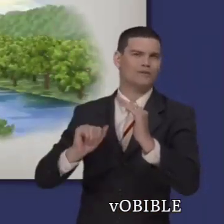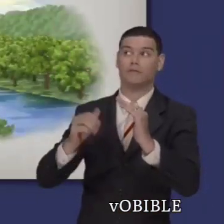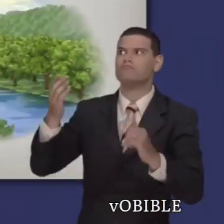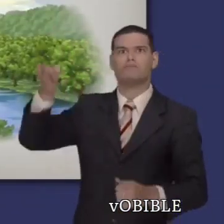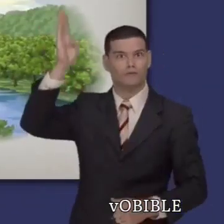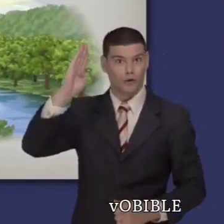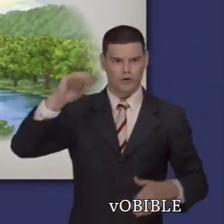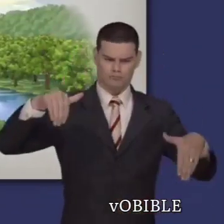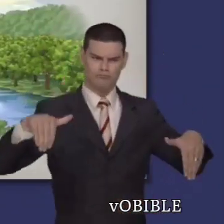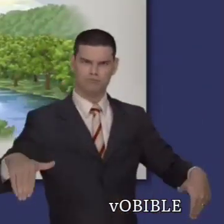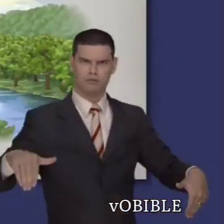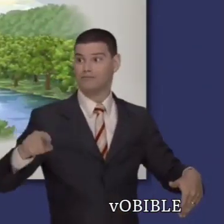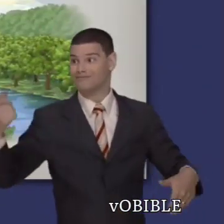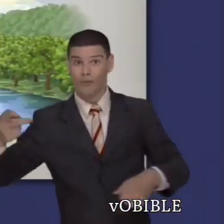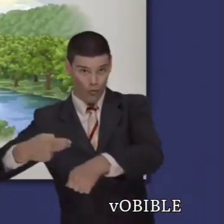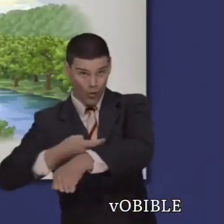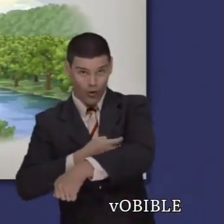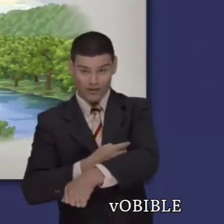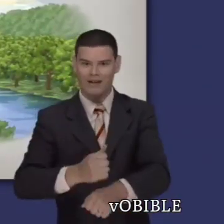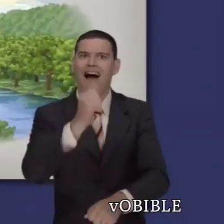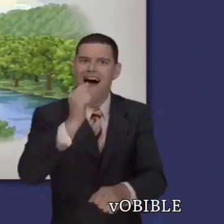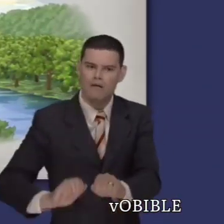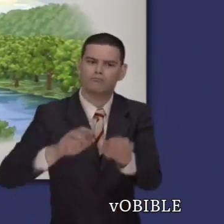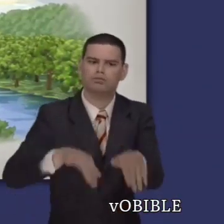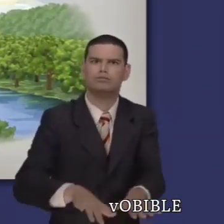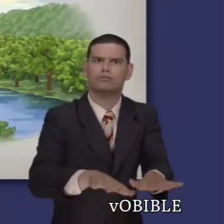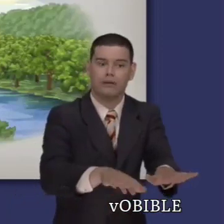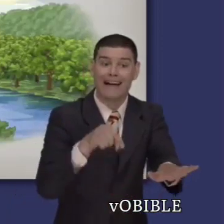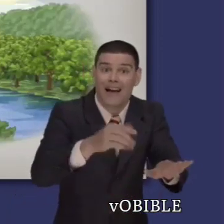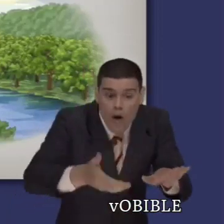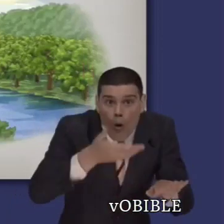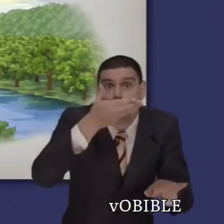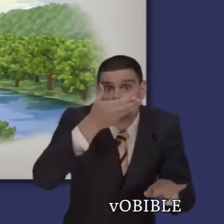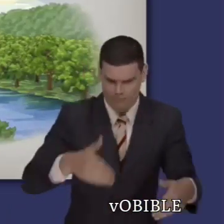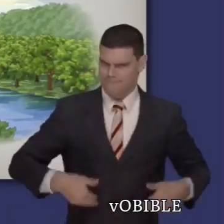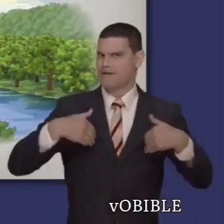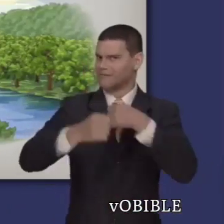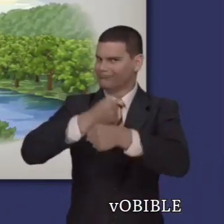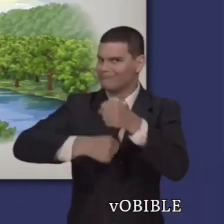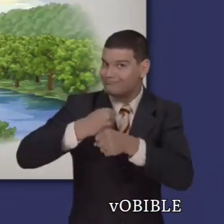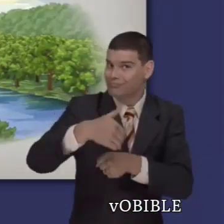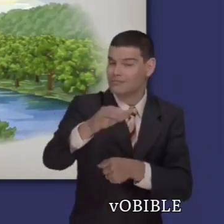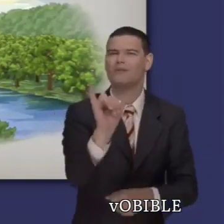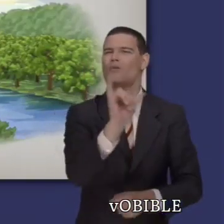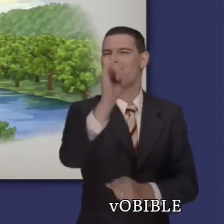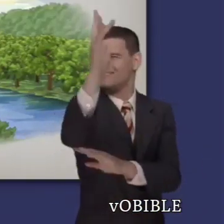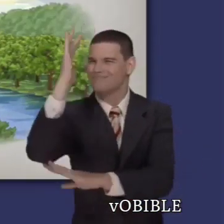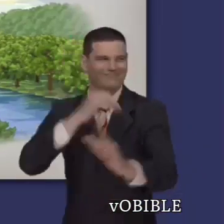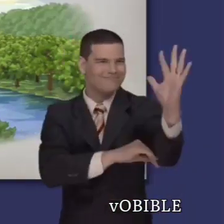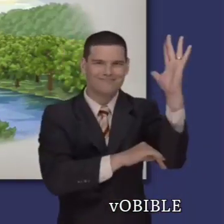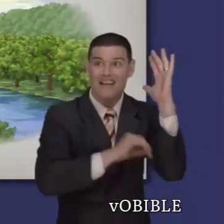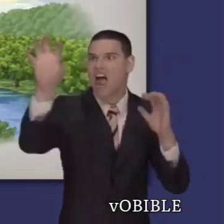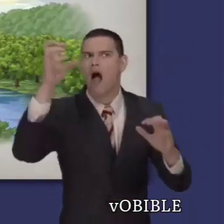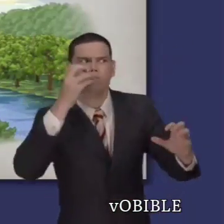un río de agua de vida que salía del trono de Dios y del Cordero. Las orillas del río están llenas de árboles